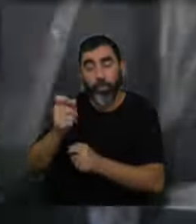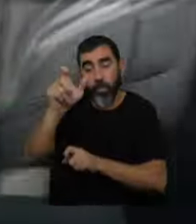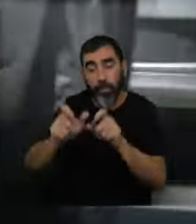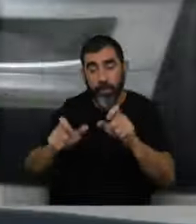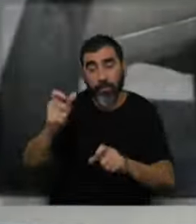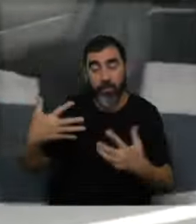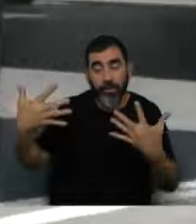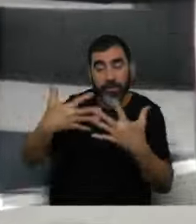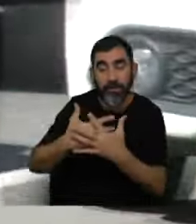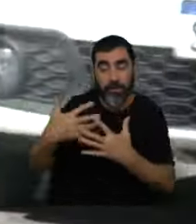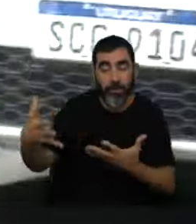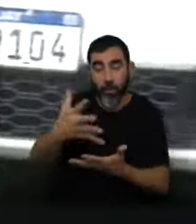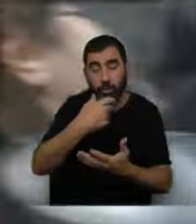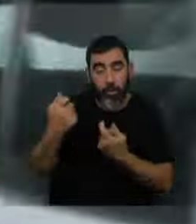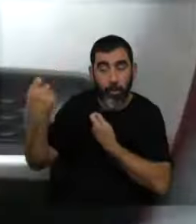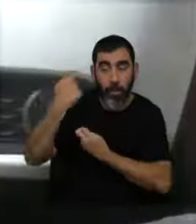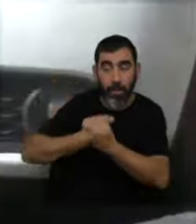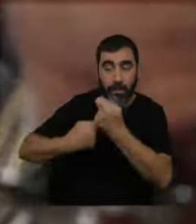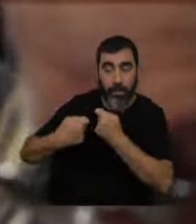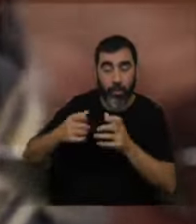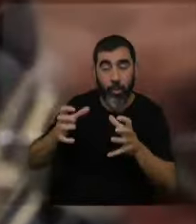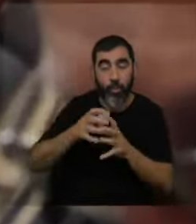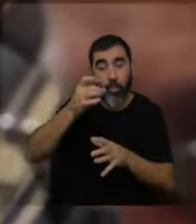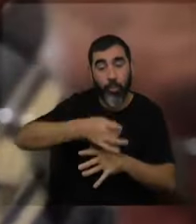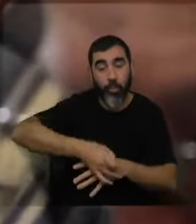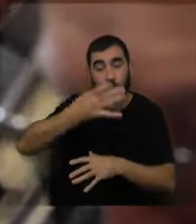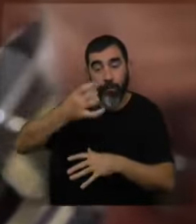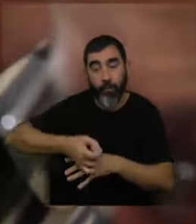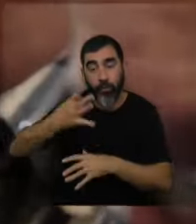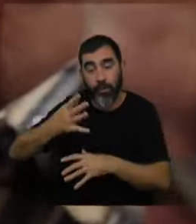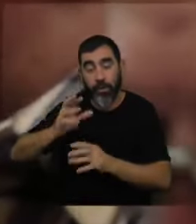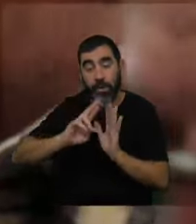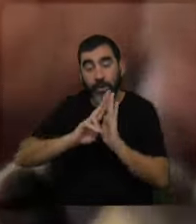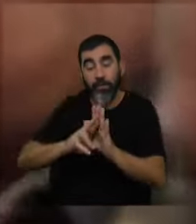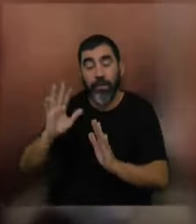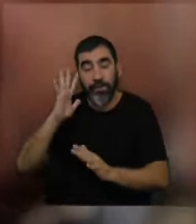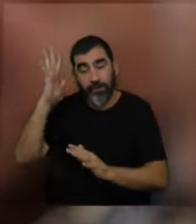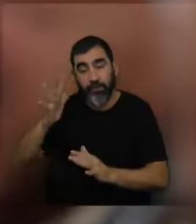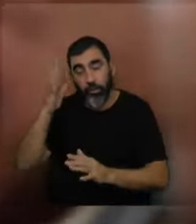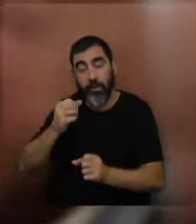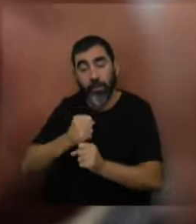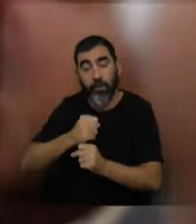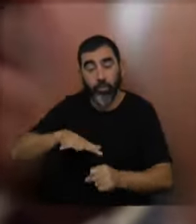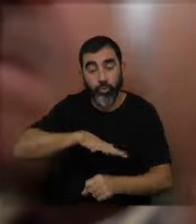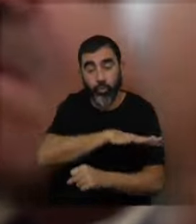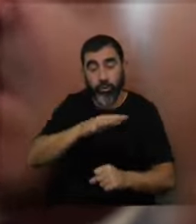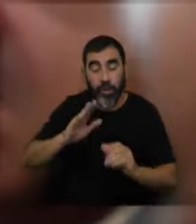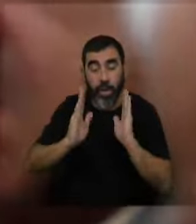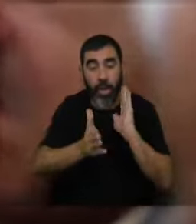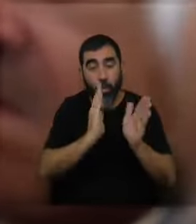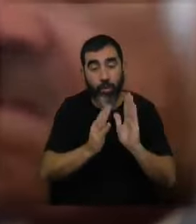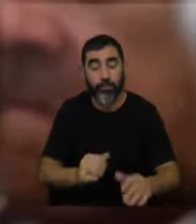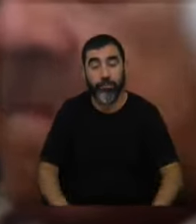atraviesan situaciones de abuso o maltrato Con un equipo interdisciplinario con referentes en psicología trabajo social y abogacía